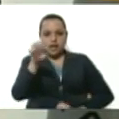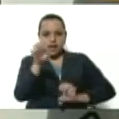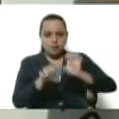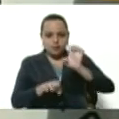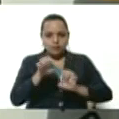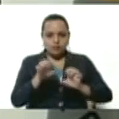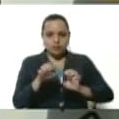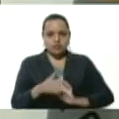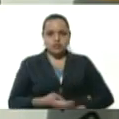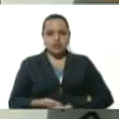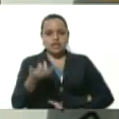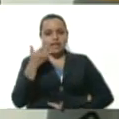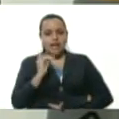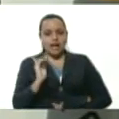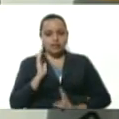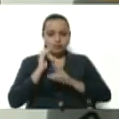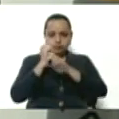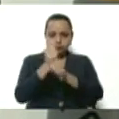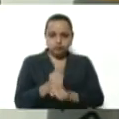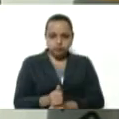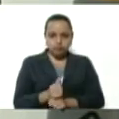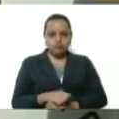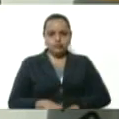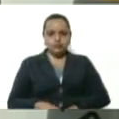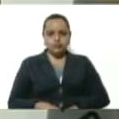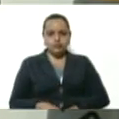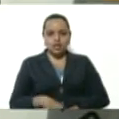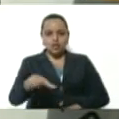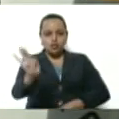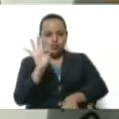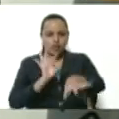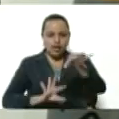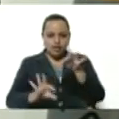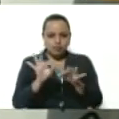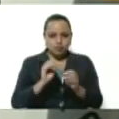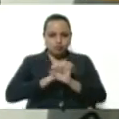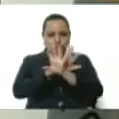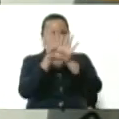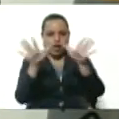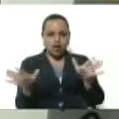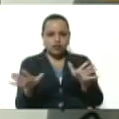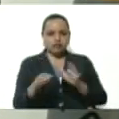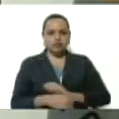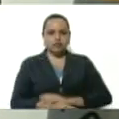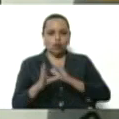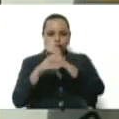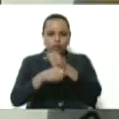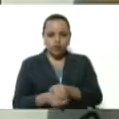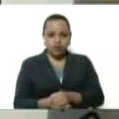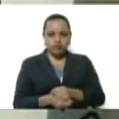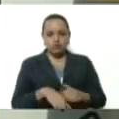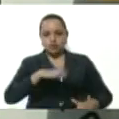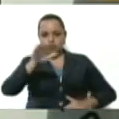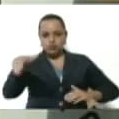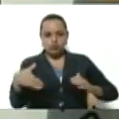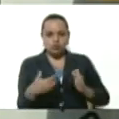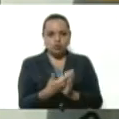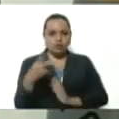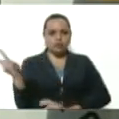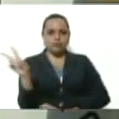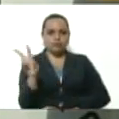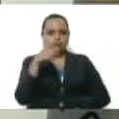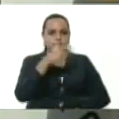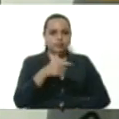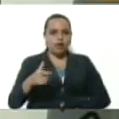15 auditorías que dan garantía de una elección transparente y confiable para que todas y todos los